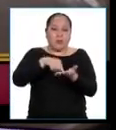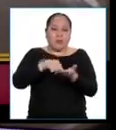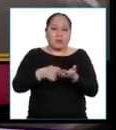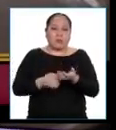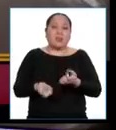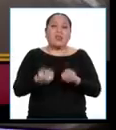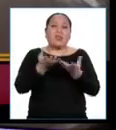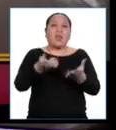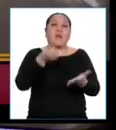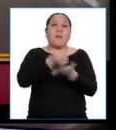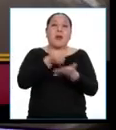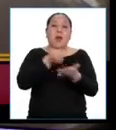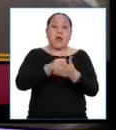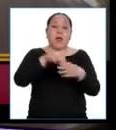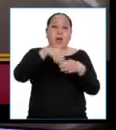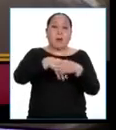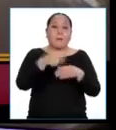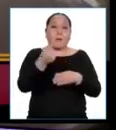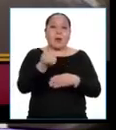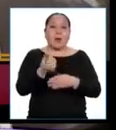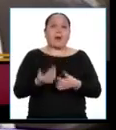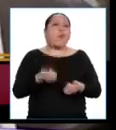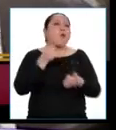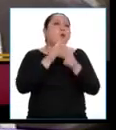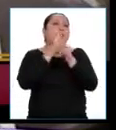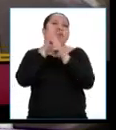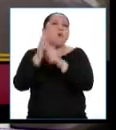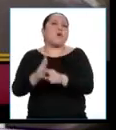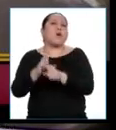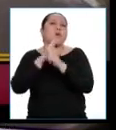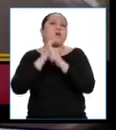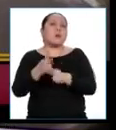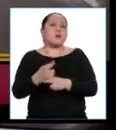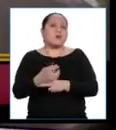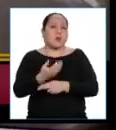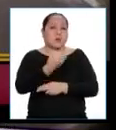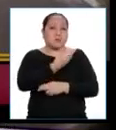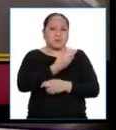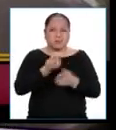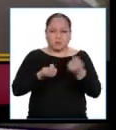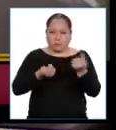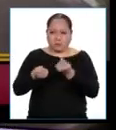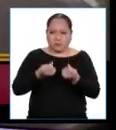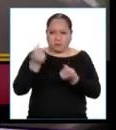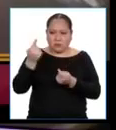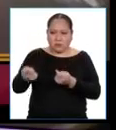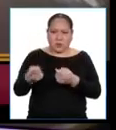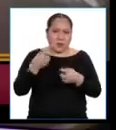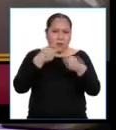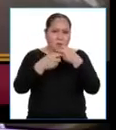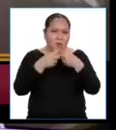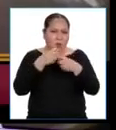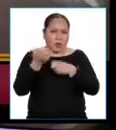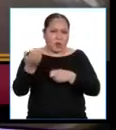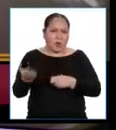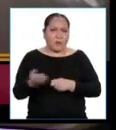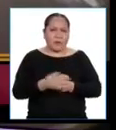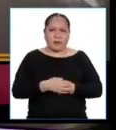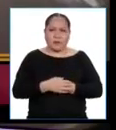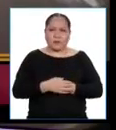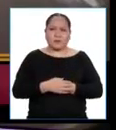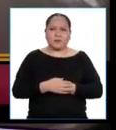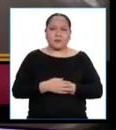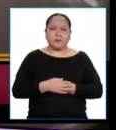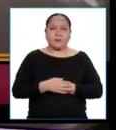bancos. ¿Cuál es la respuesta del Ejecutivo ante este golpe que han sufrido nuestros